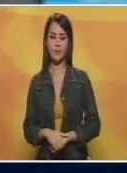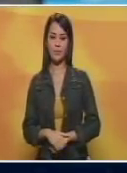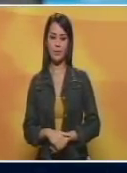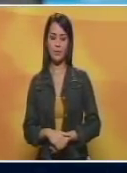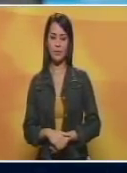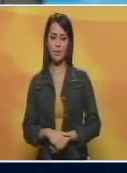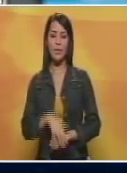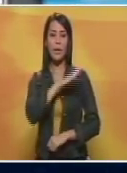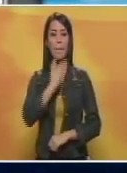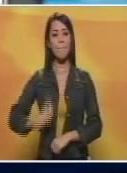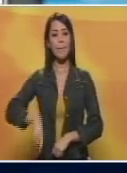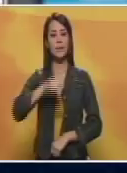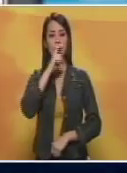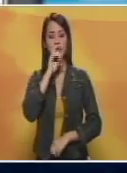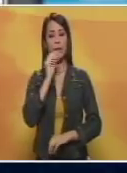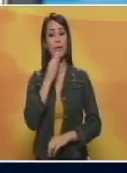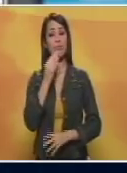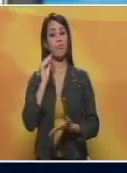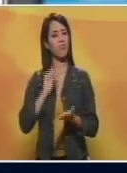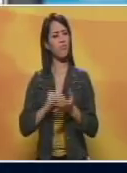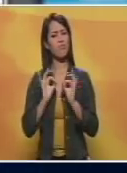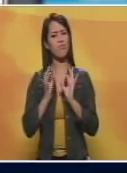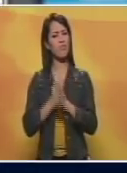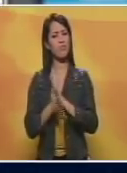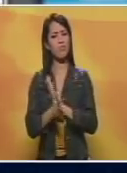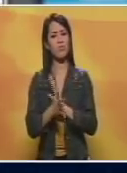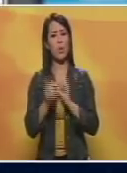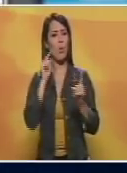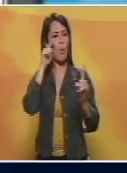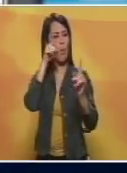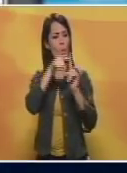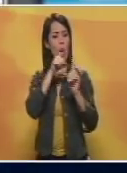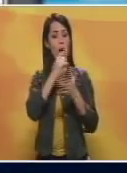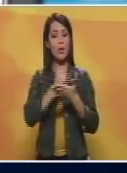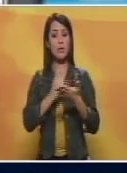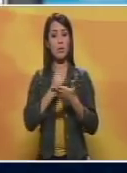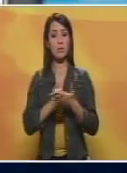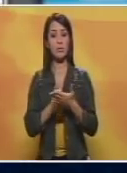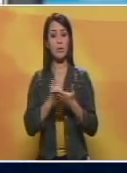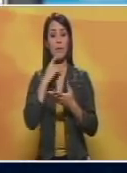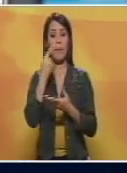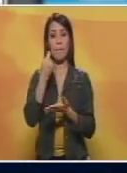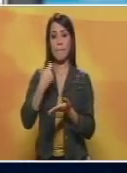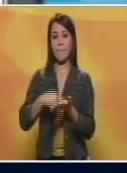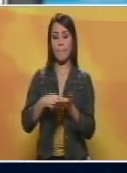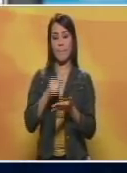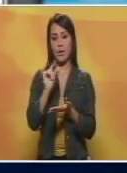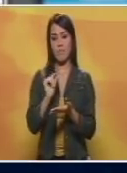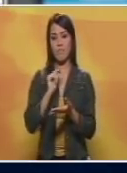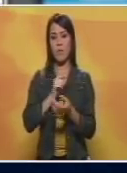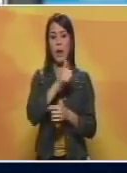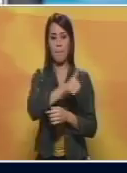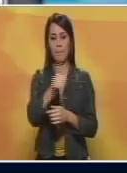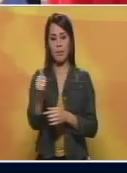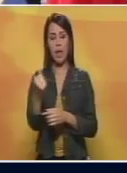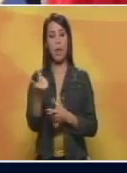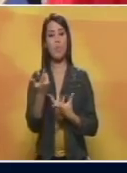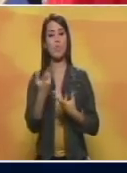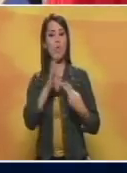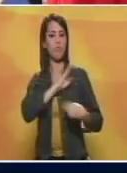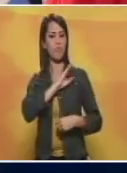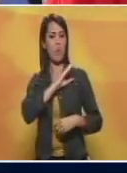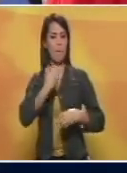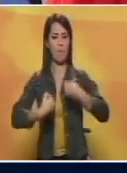el jefe de estado ha reiterado que el propósito de este censo se centra en el subsidio del precio de la gasolina a dueños de vehículos automotores